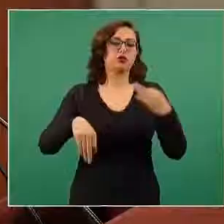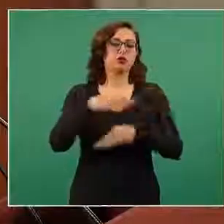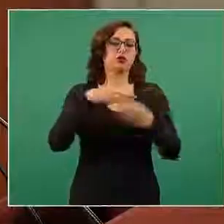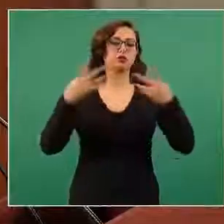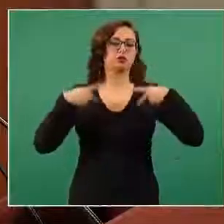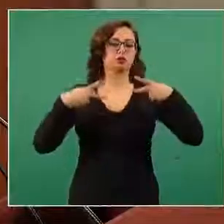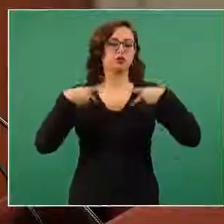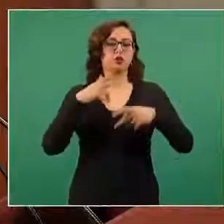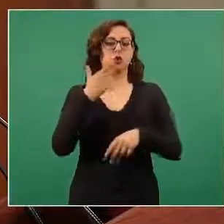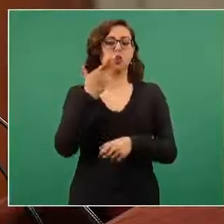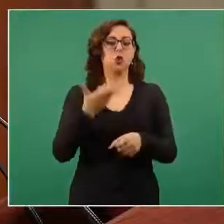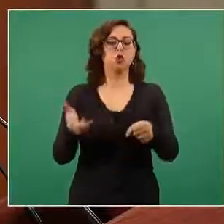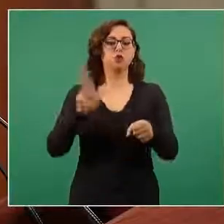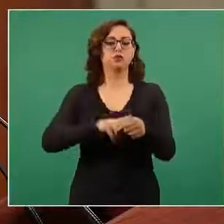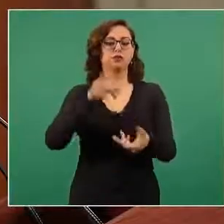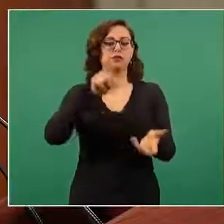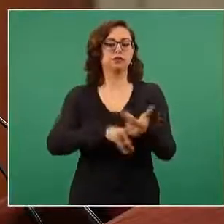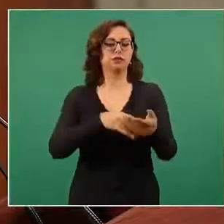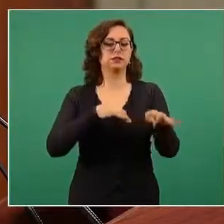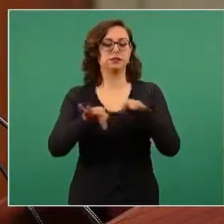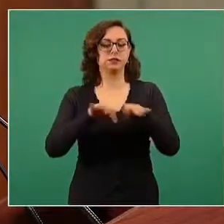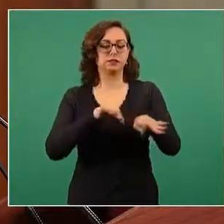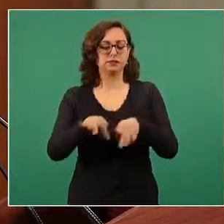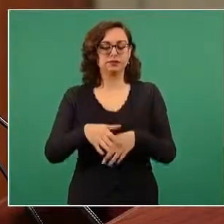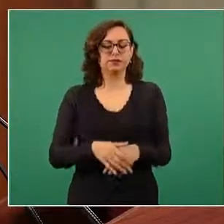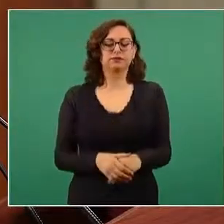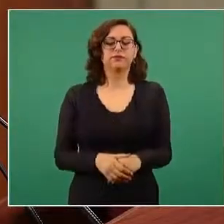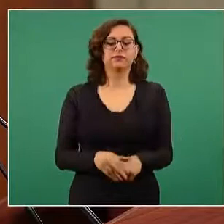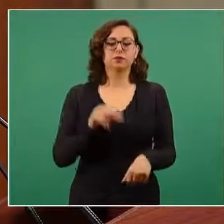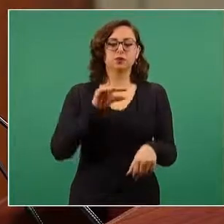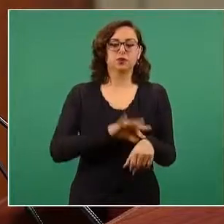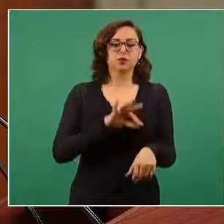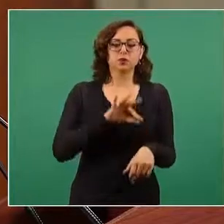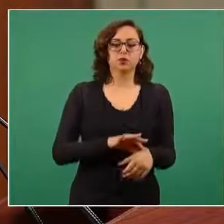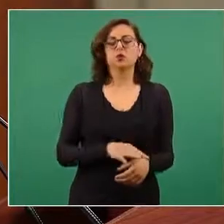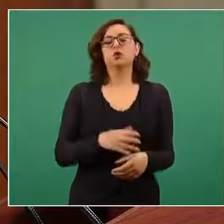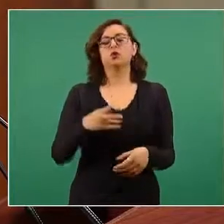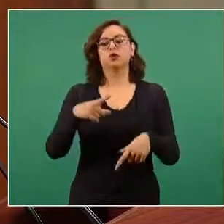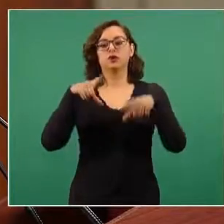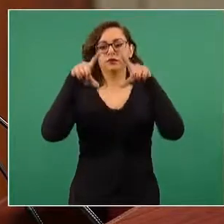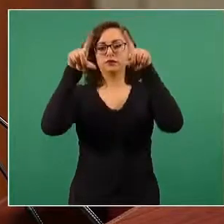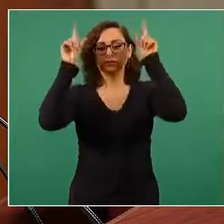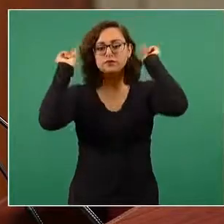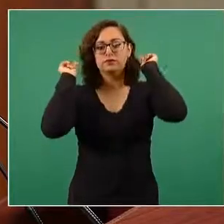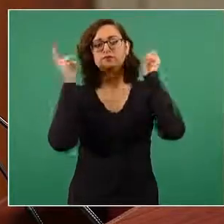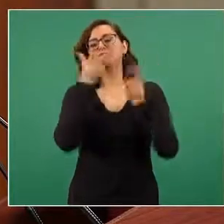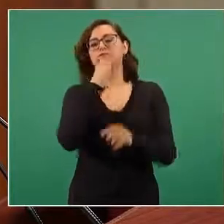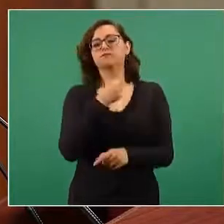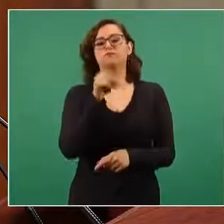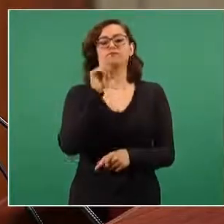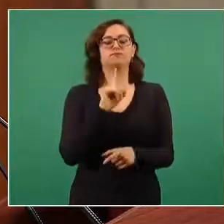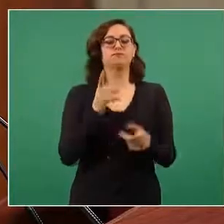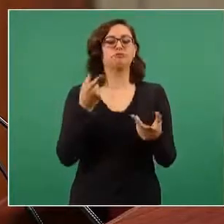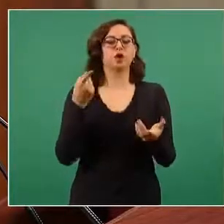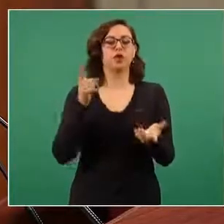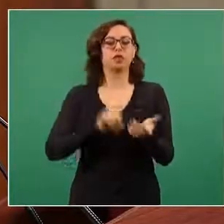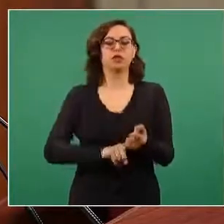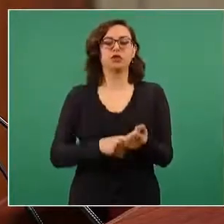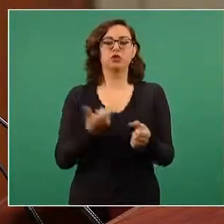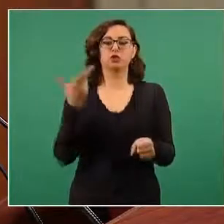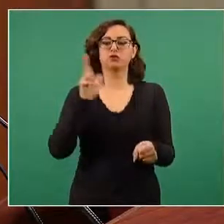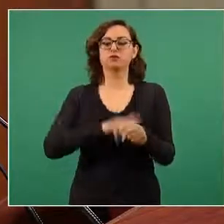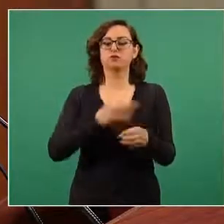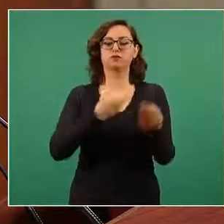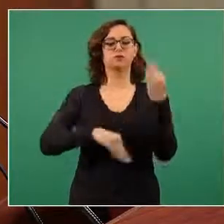personal médico, a los doctores, enfermeras, enfermeros, a todos los trabajadores del sector